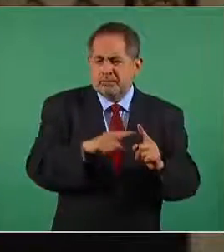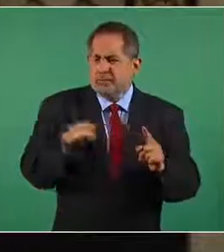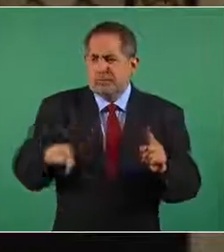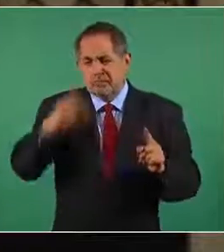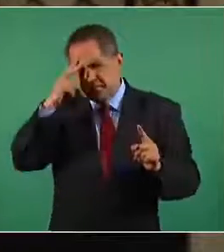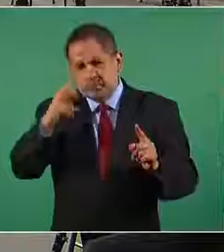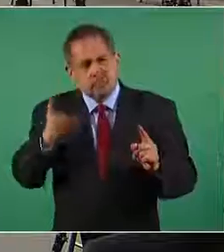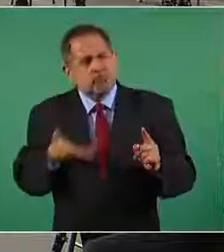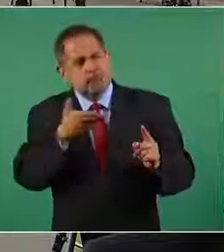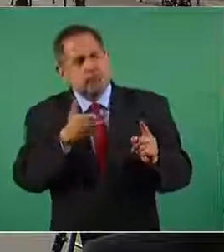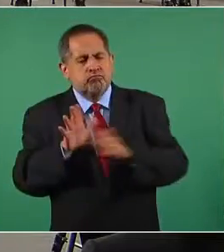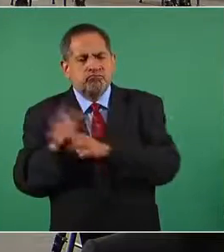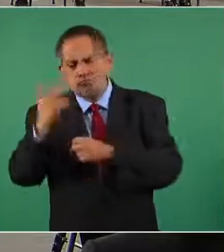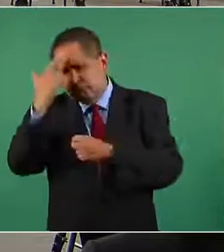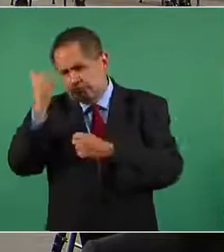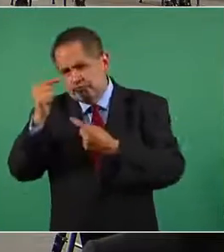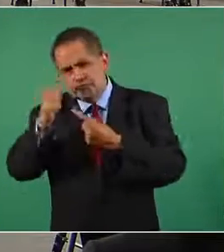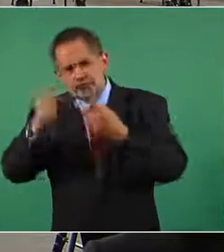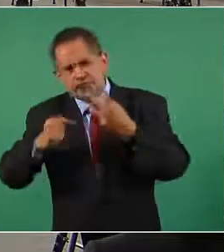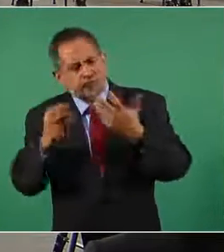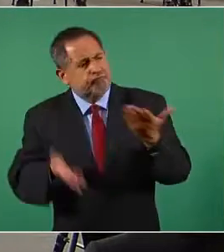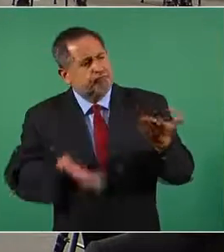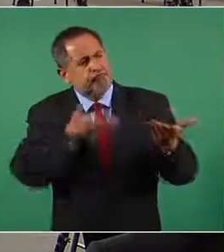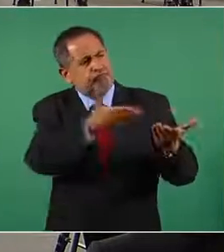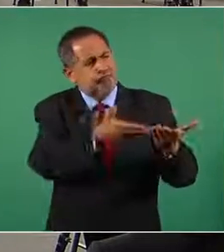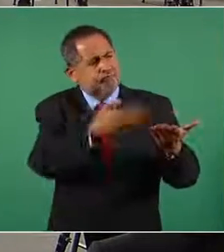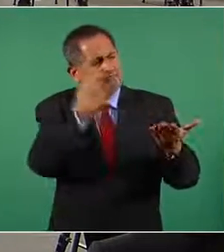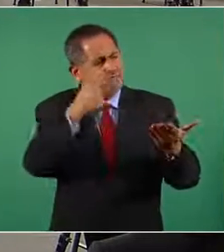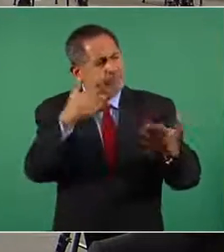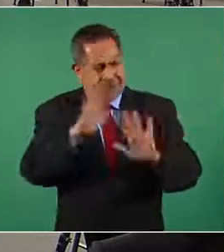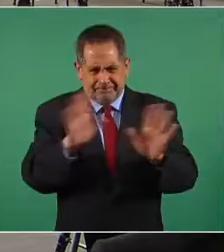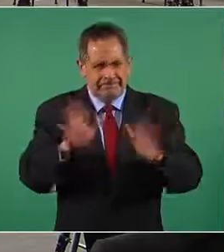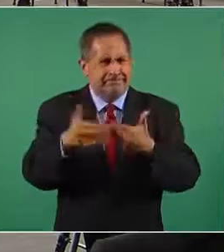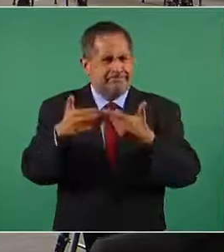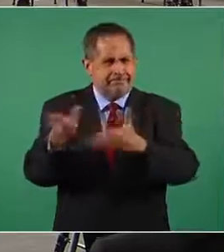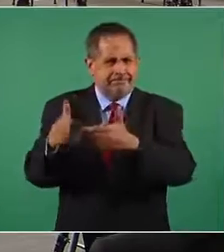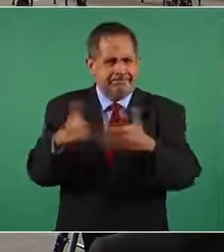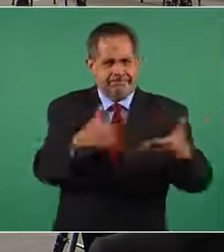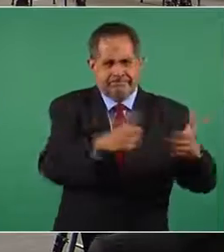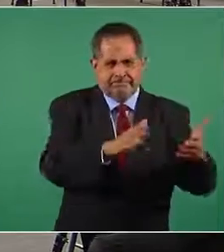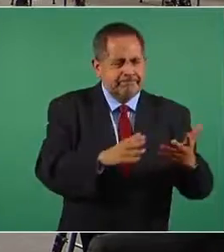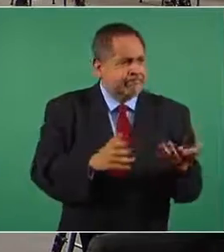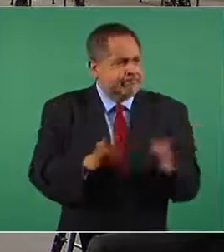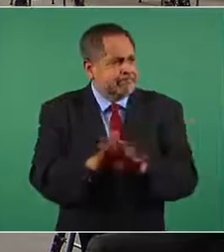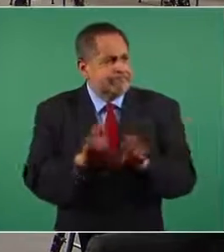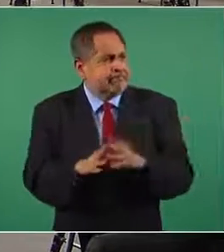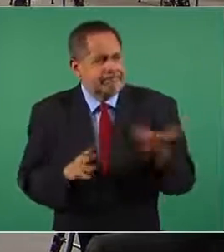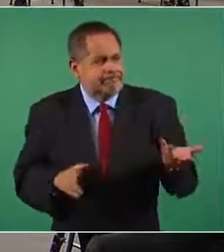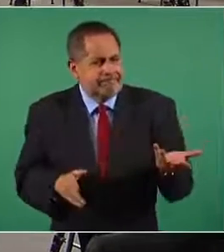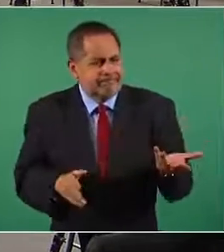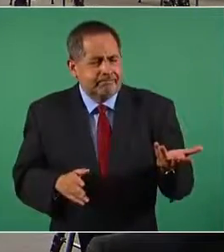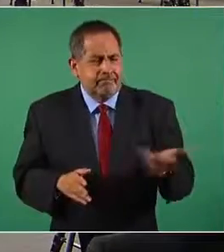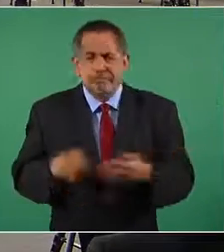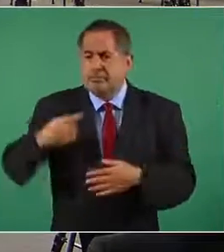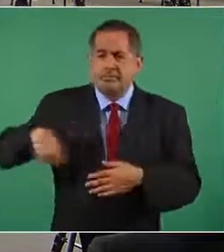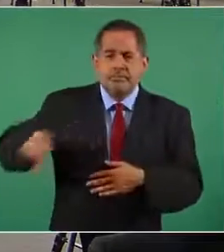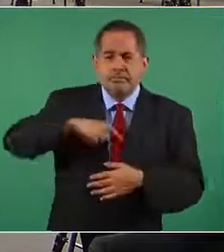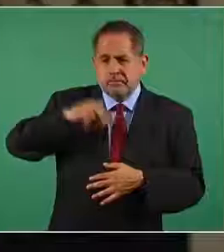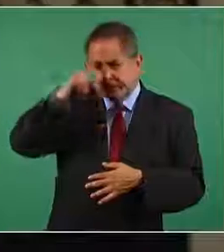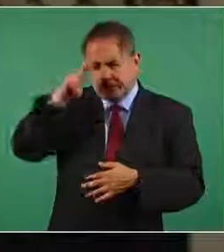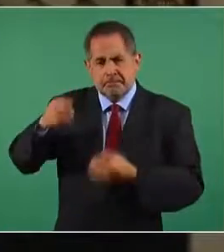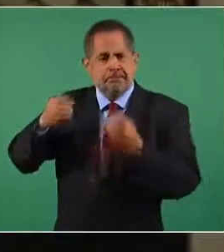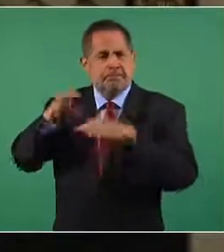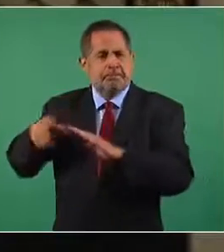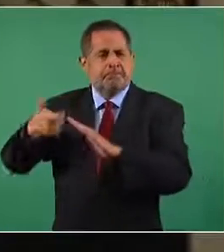poner México sobre la mesa para convencer sobre esta reapertura? ¿cuáles han sido las pérdidas